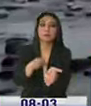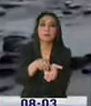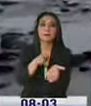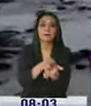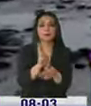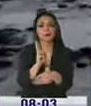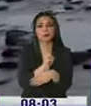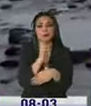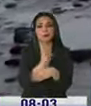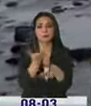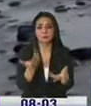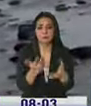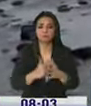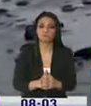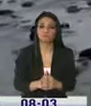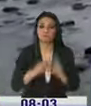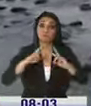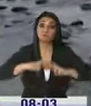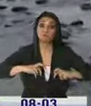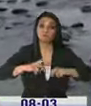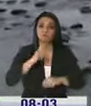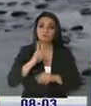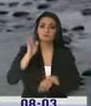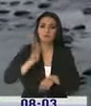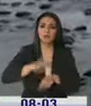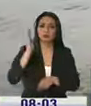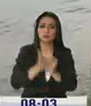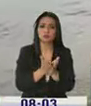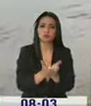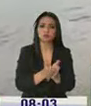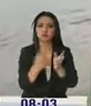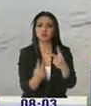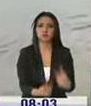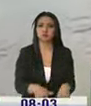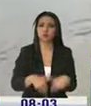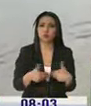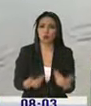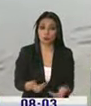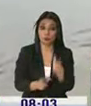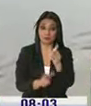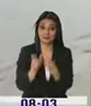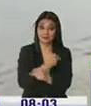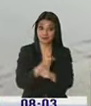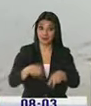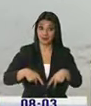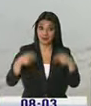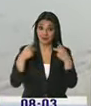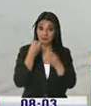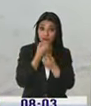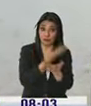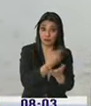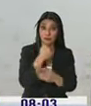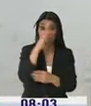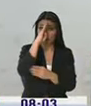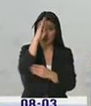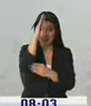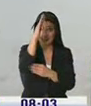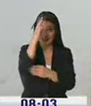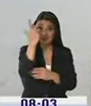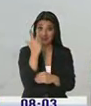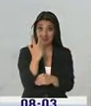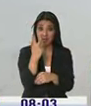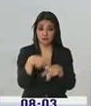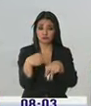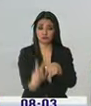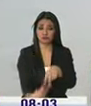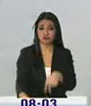comunitarios. Las investigaciones determinarán las causas del naufragio. Según la versión de los sobrevivientes, los agentes que fueron arrastrados por la